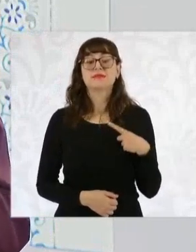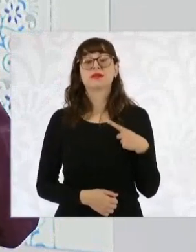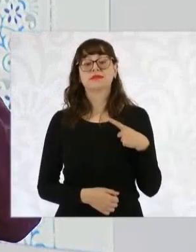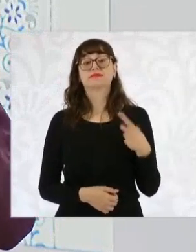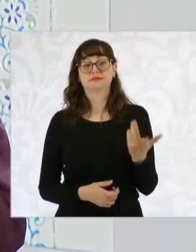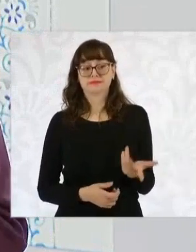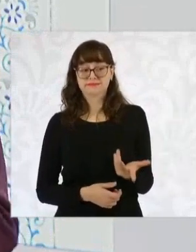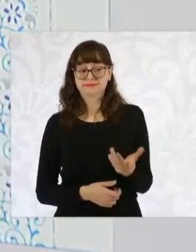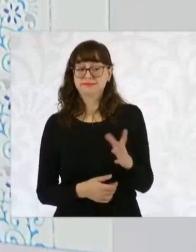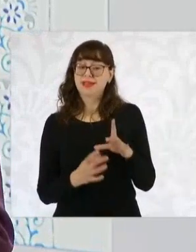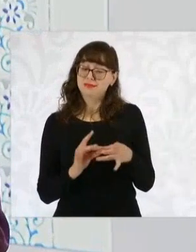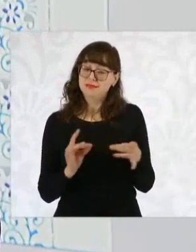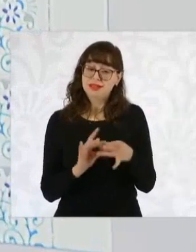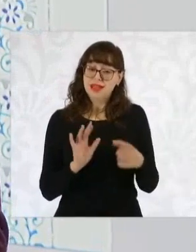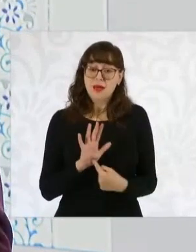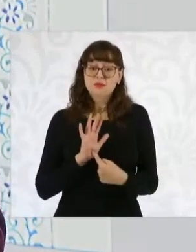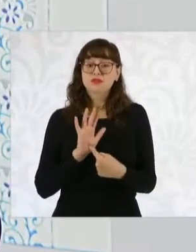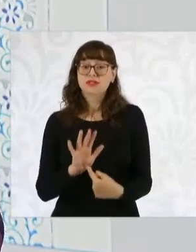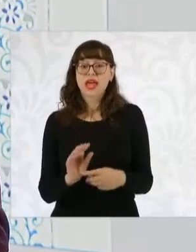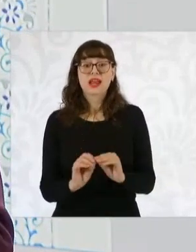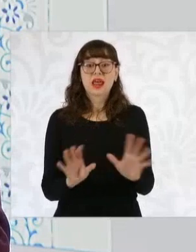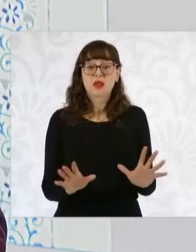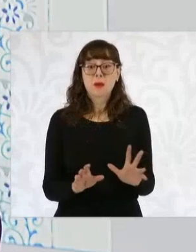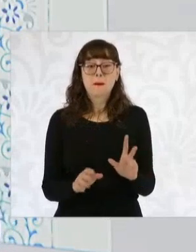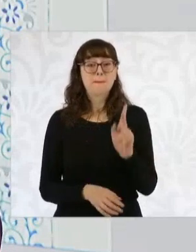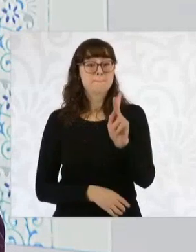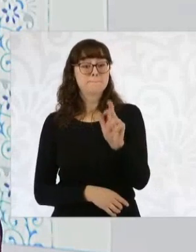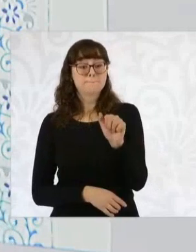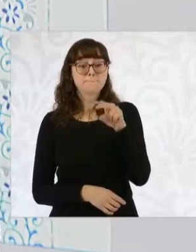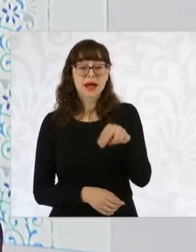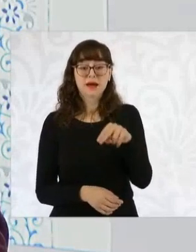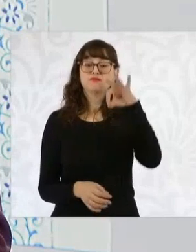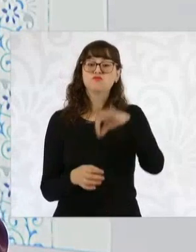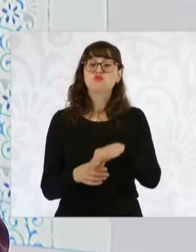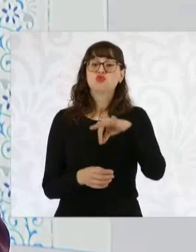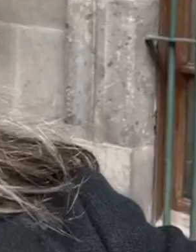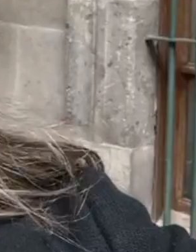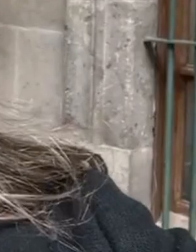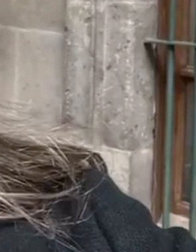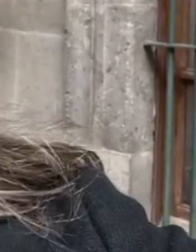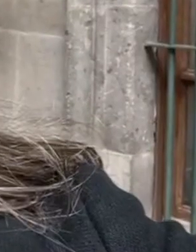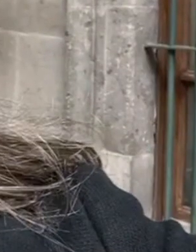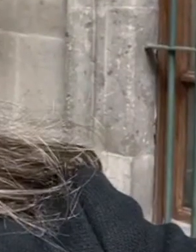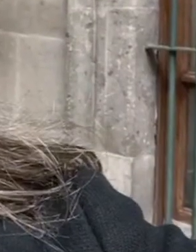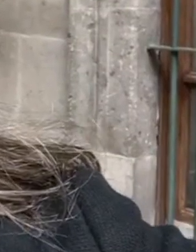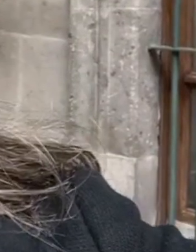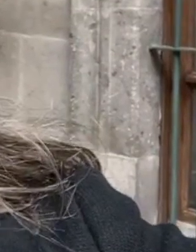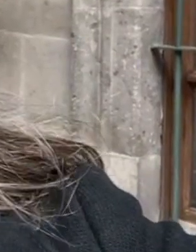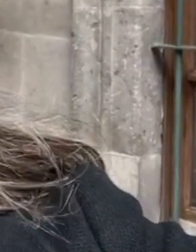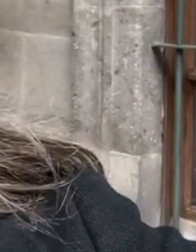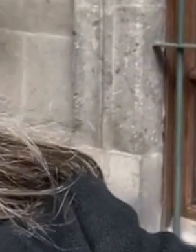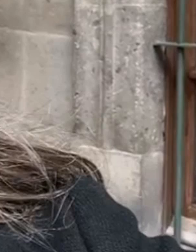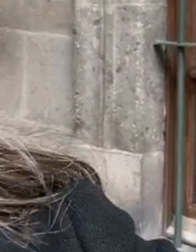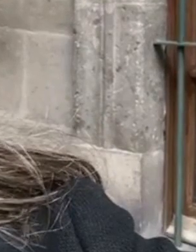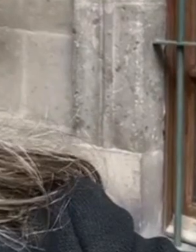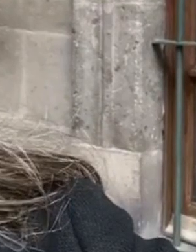Acción Nacional votó en contra de los programas sociales en la Cámara de Diputados. Del pago de la pensión para adultos